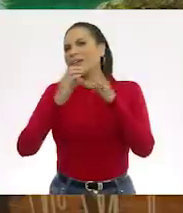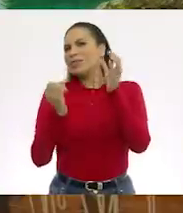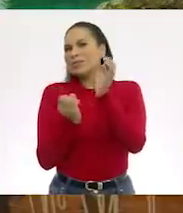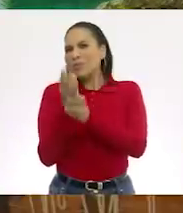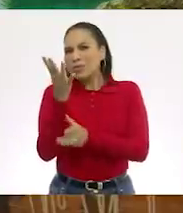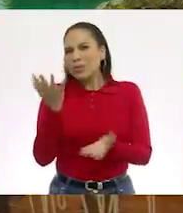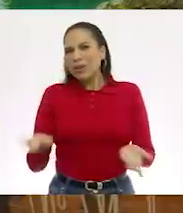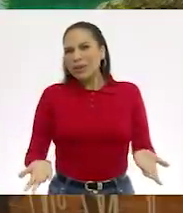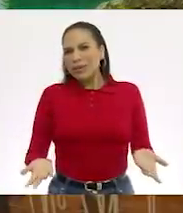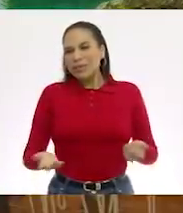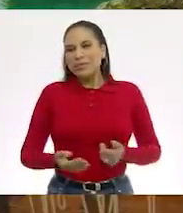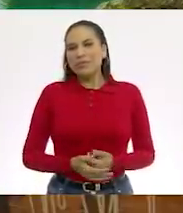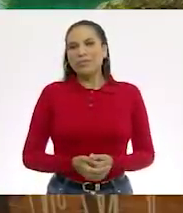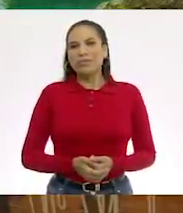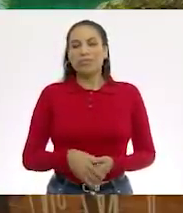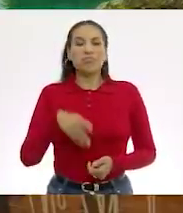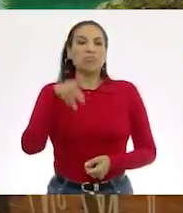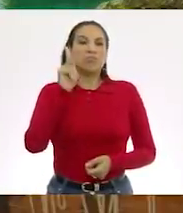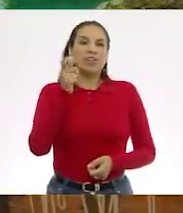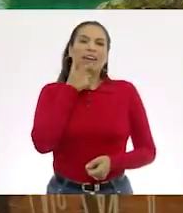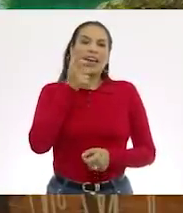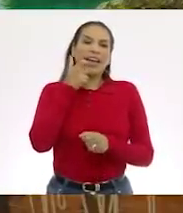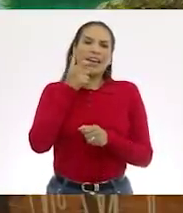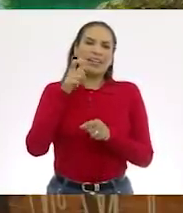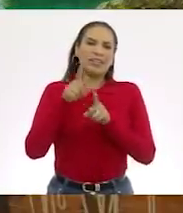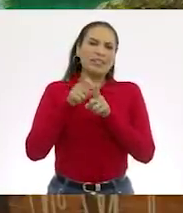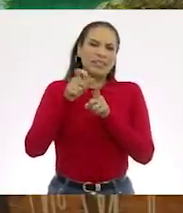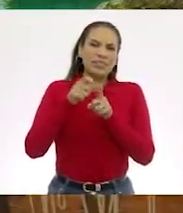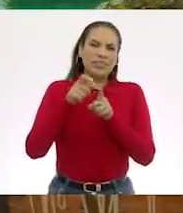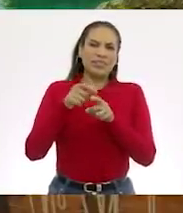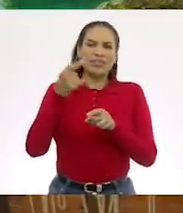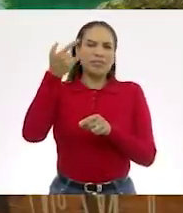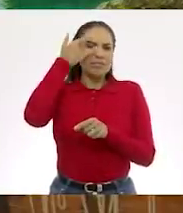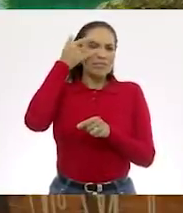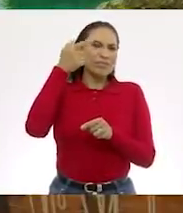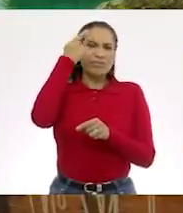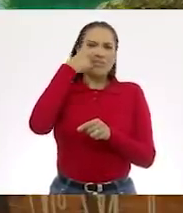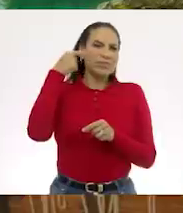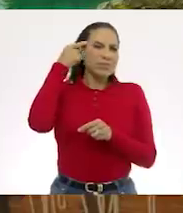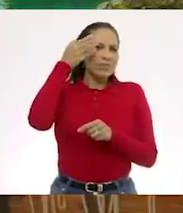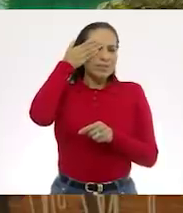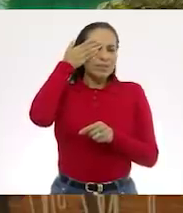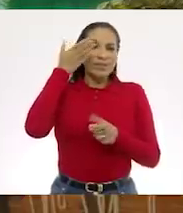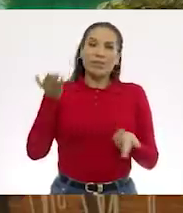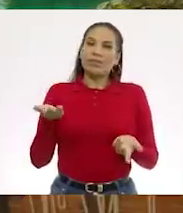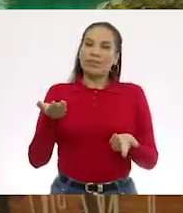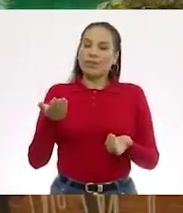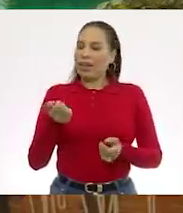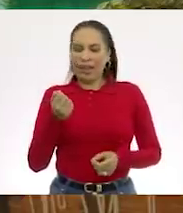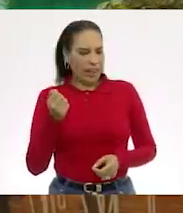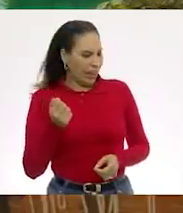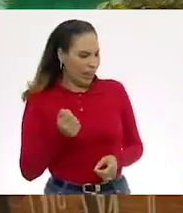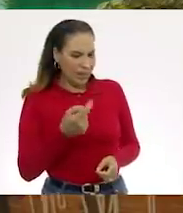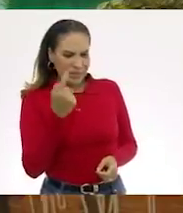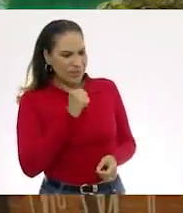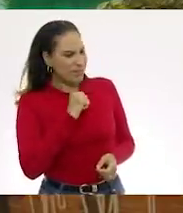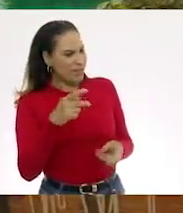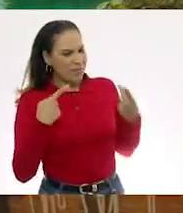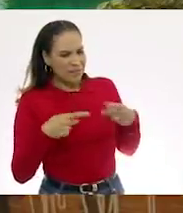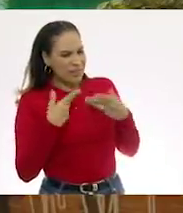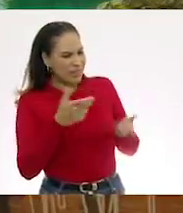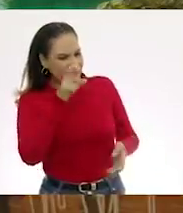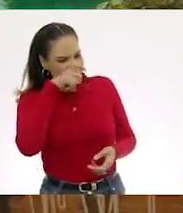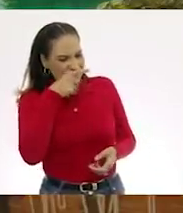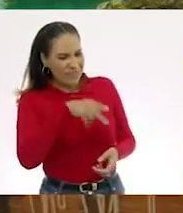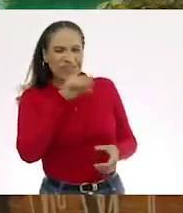nuevos. Pero hasta se burló de mi parche en el ojo. ¡Qué horrible persona!